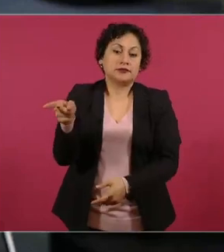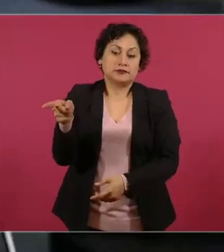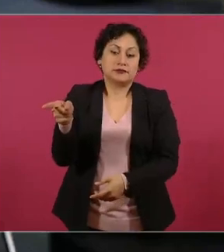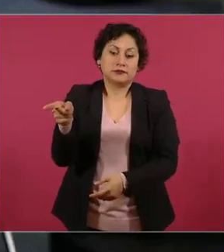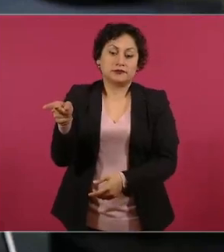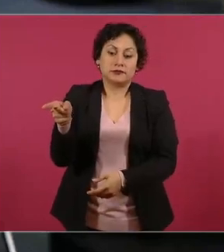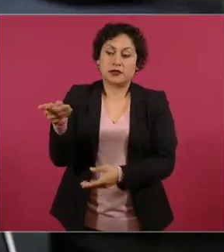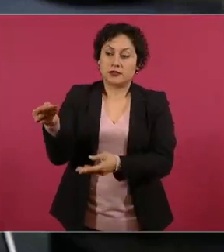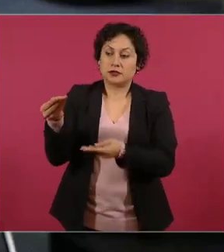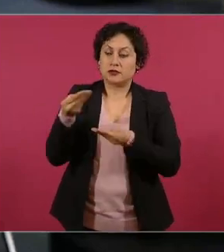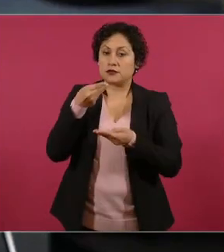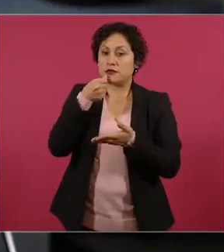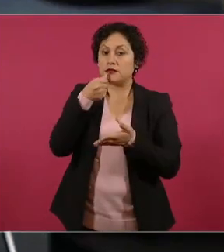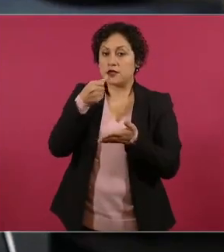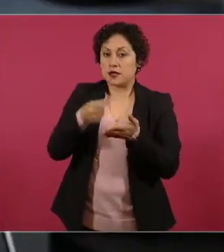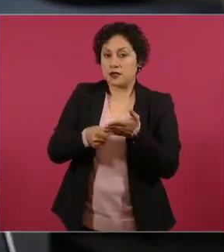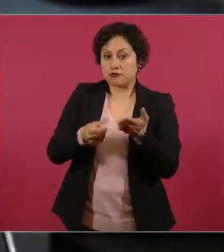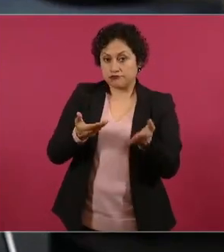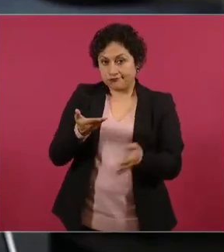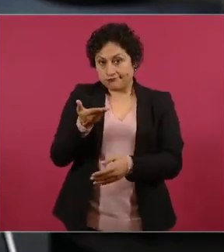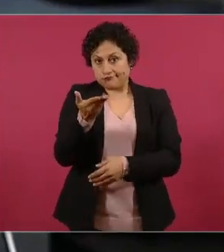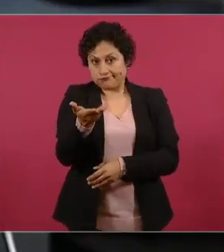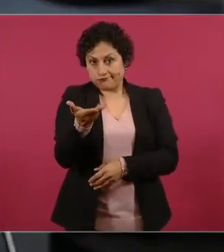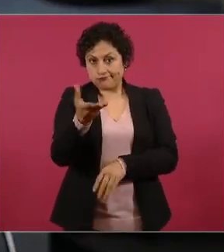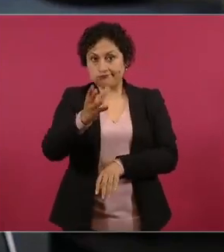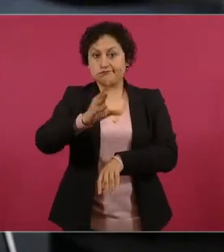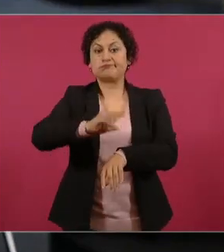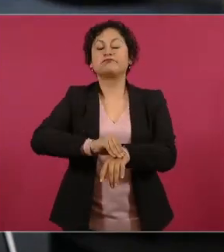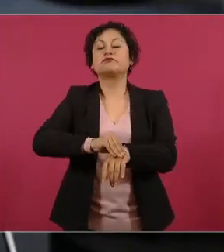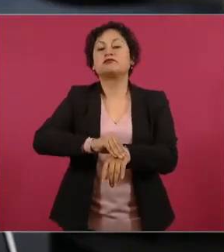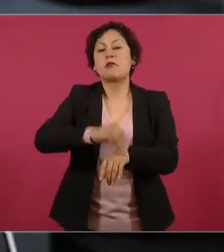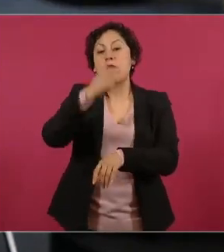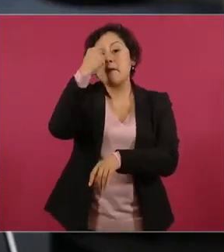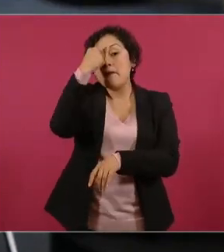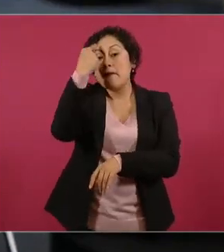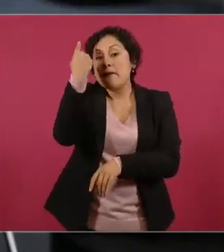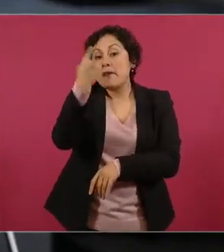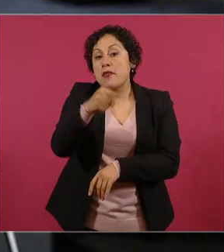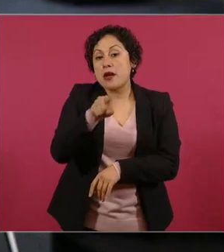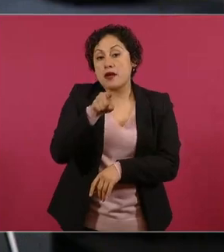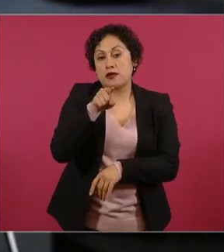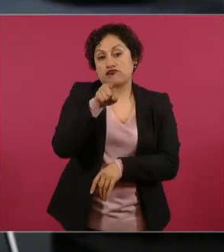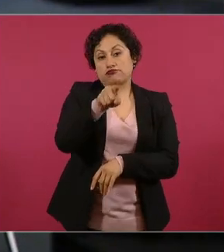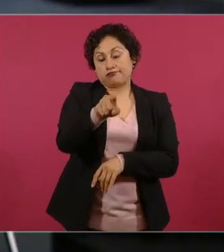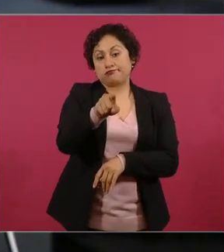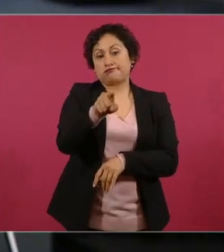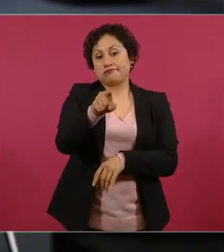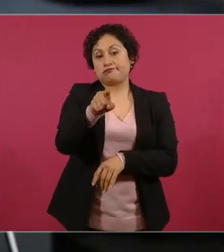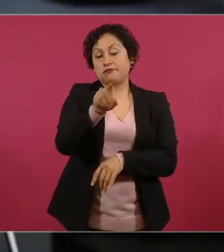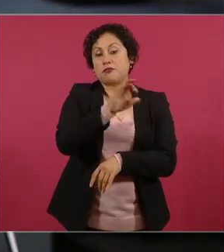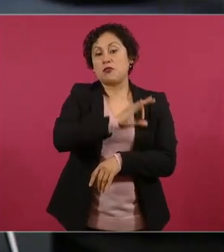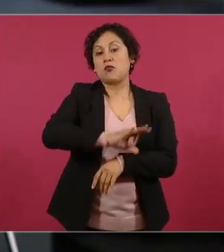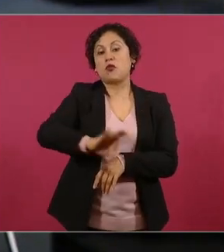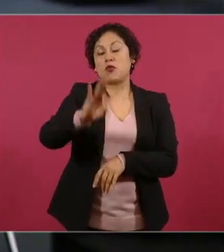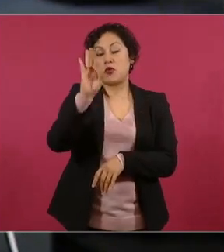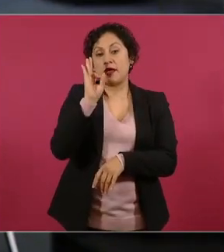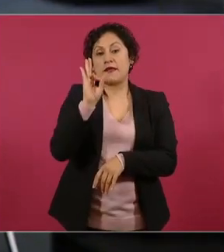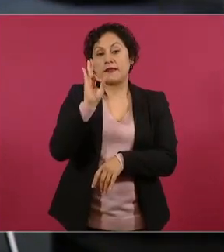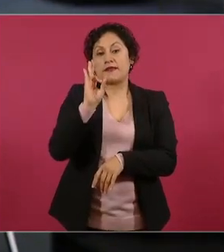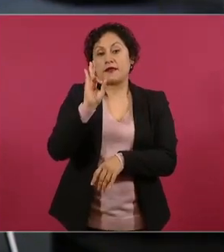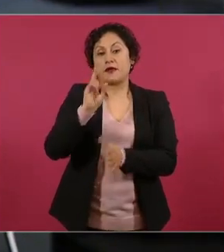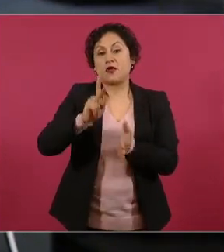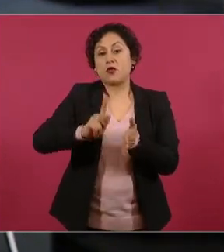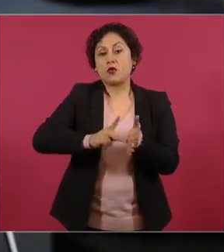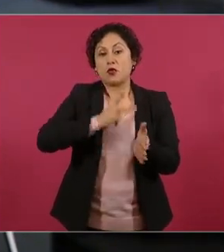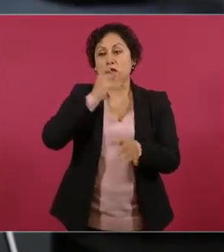una solicitud. Si es posible, para que usted vuelva a hacer un llamado y ver